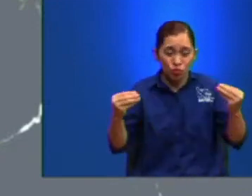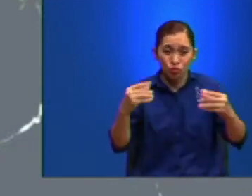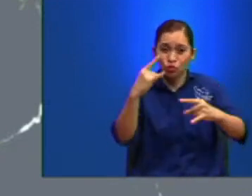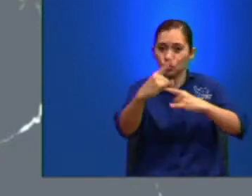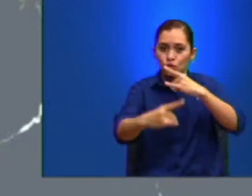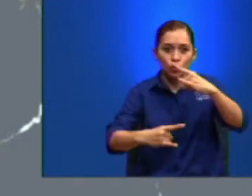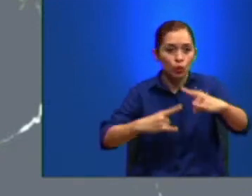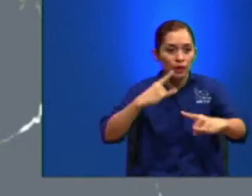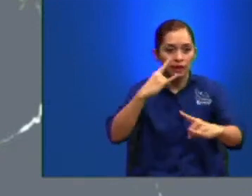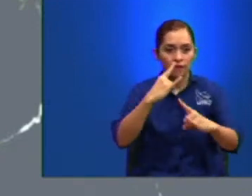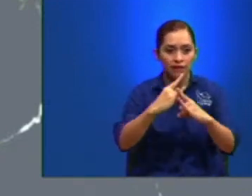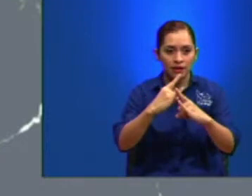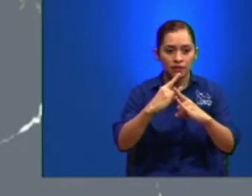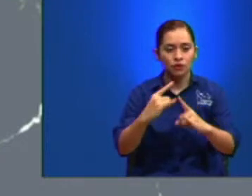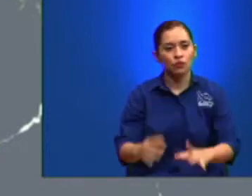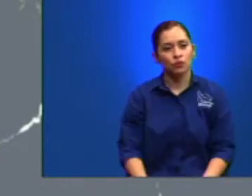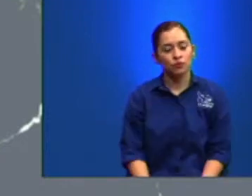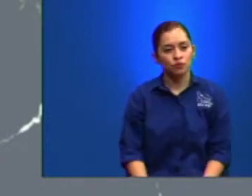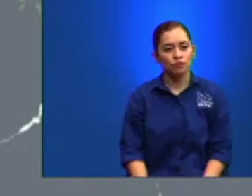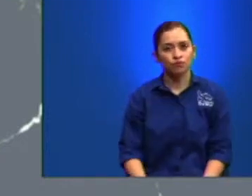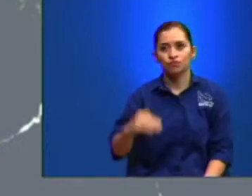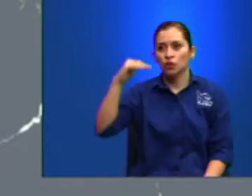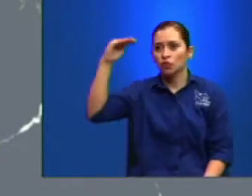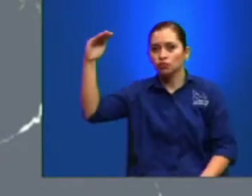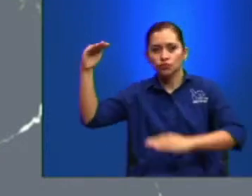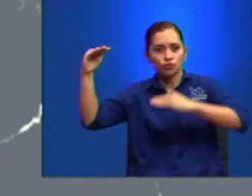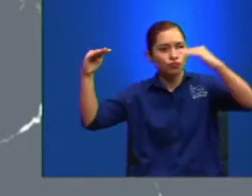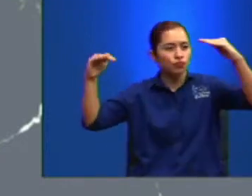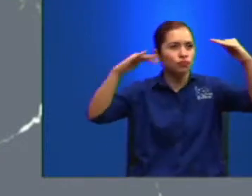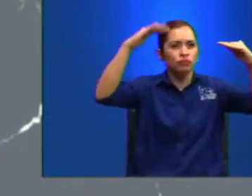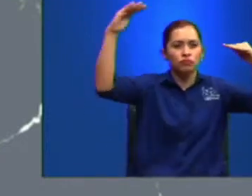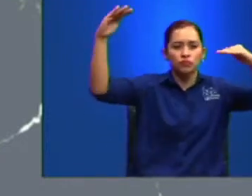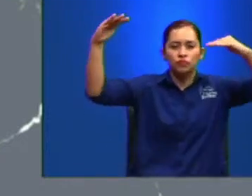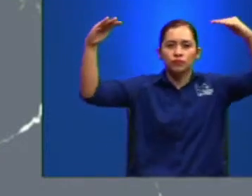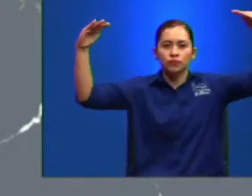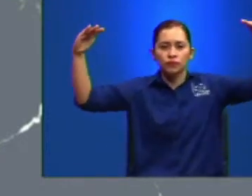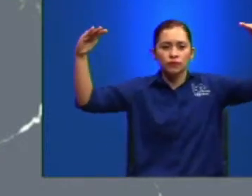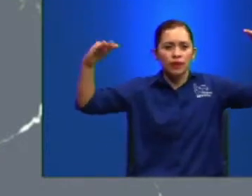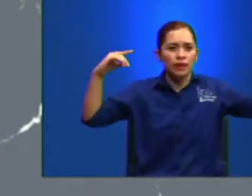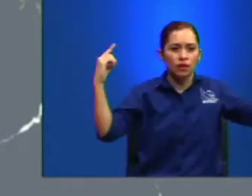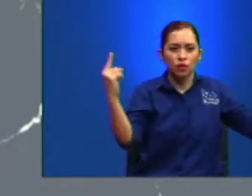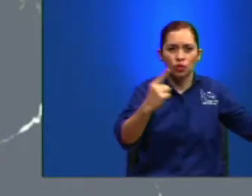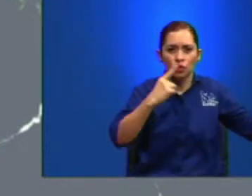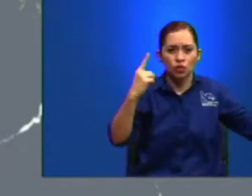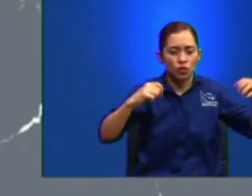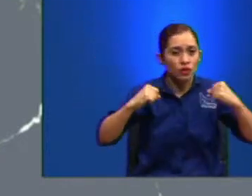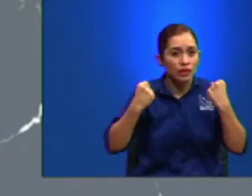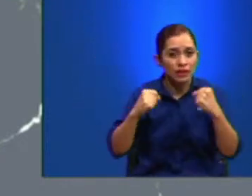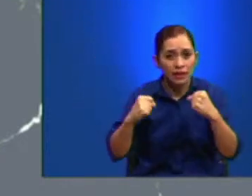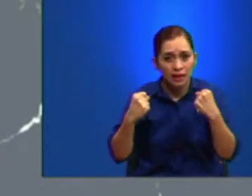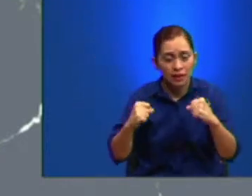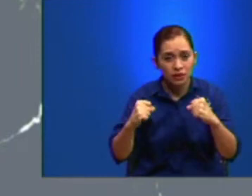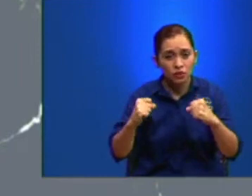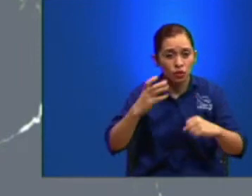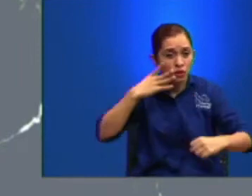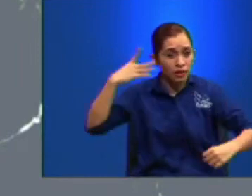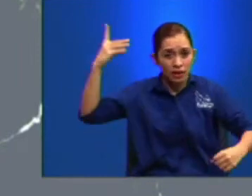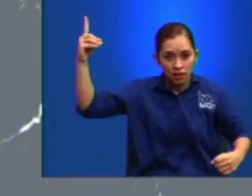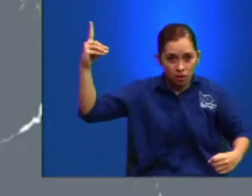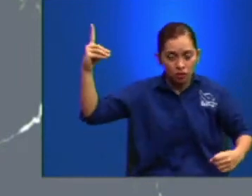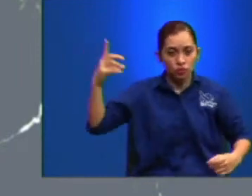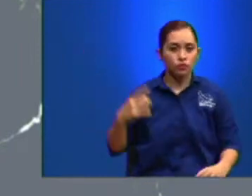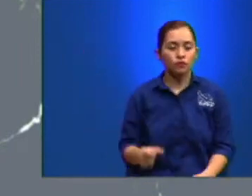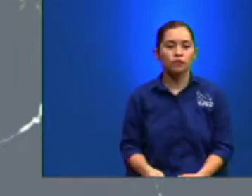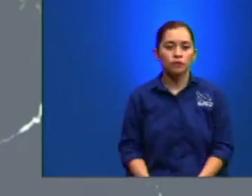esa creación está dividida la creación de dios es extraordinaria